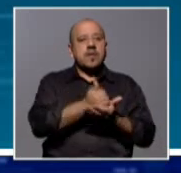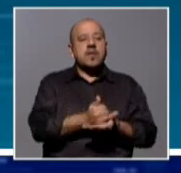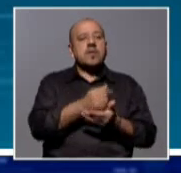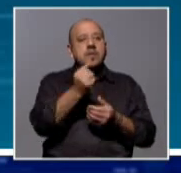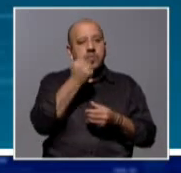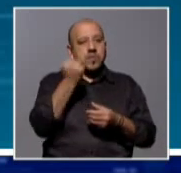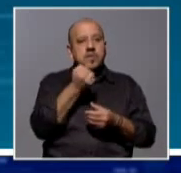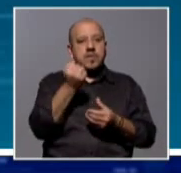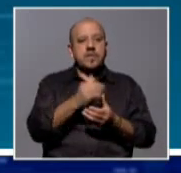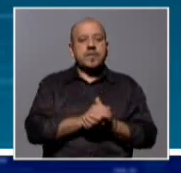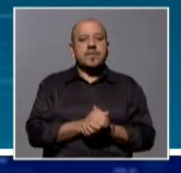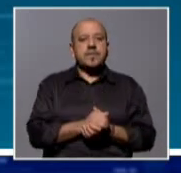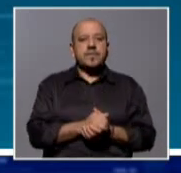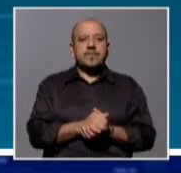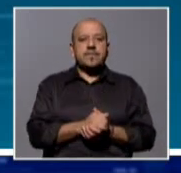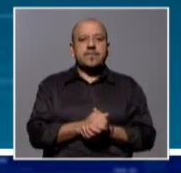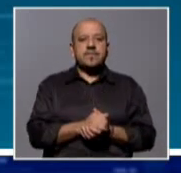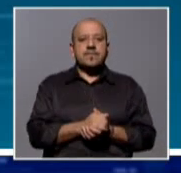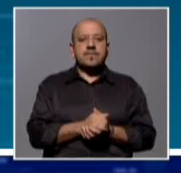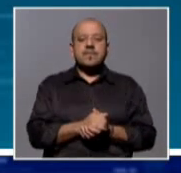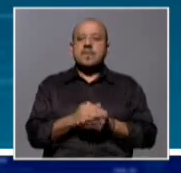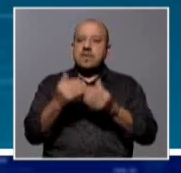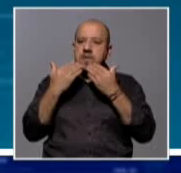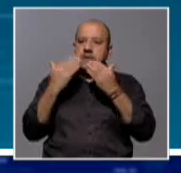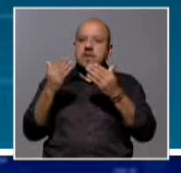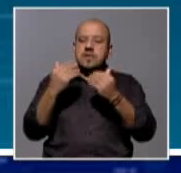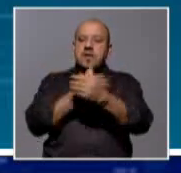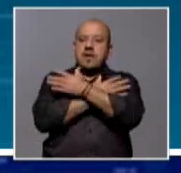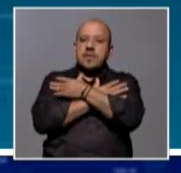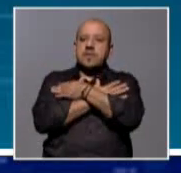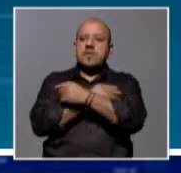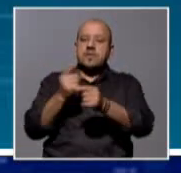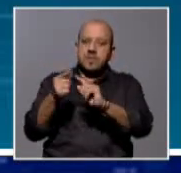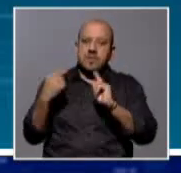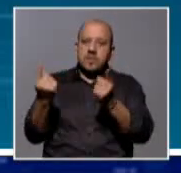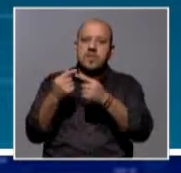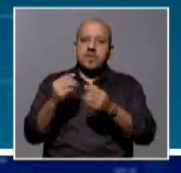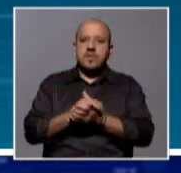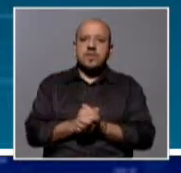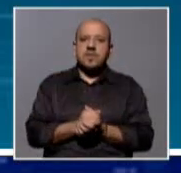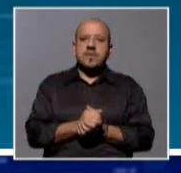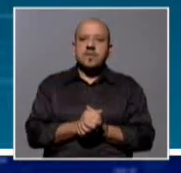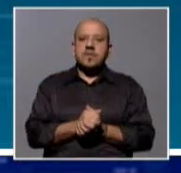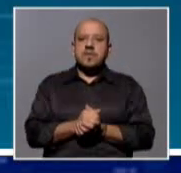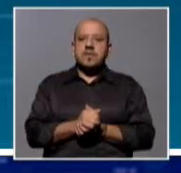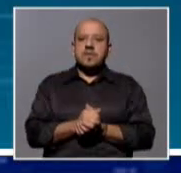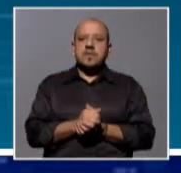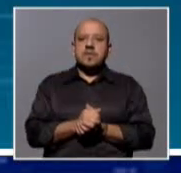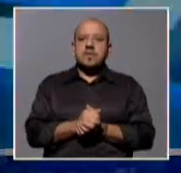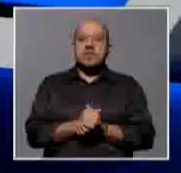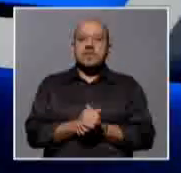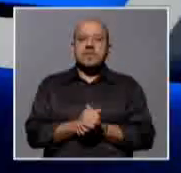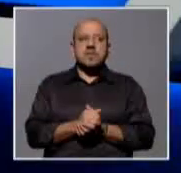tan importante. Muchísimas gracias, un abrazo grande para todos y bueno, arriba los que luchan.